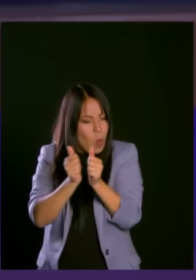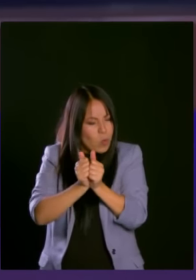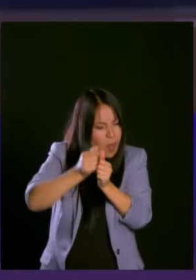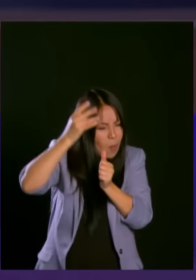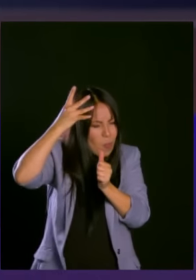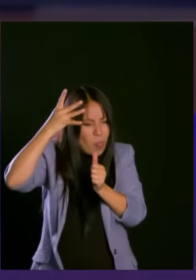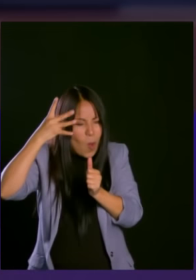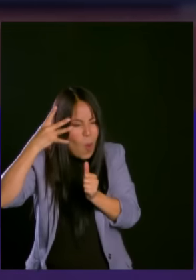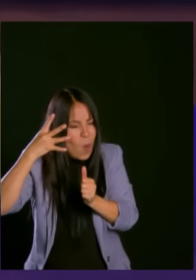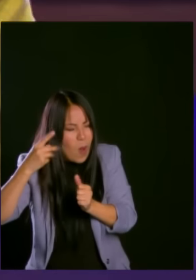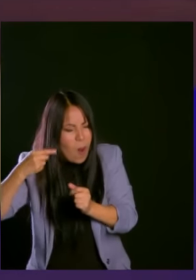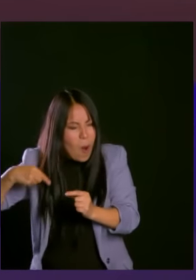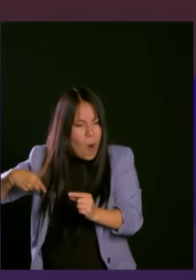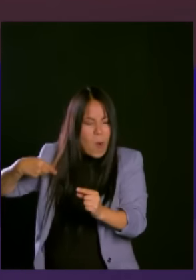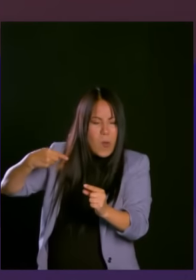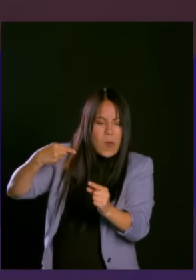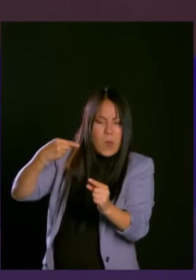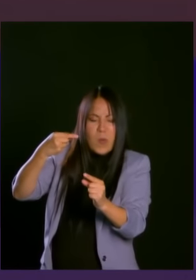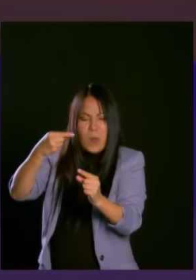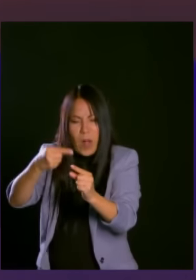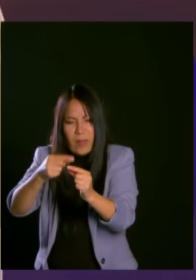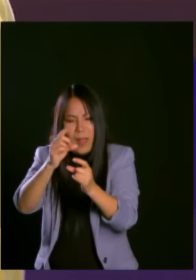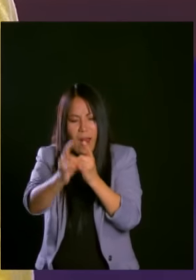el fin del mundo.